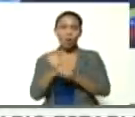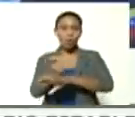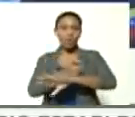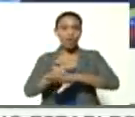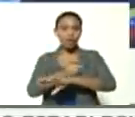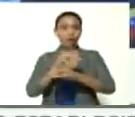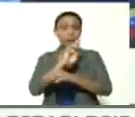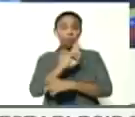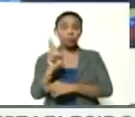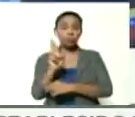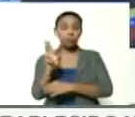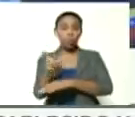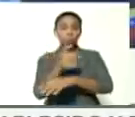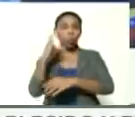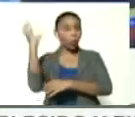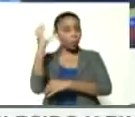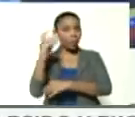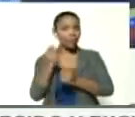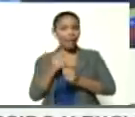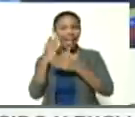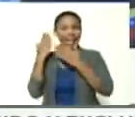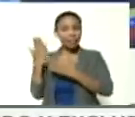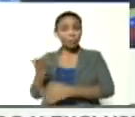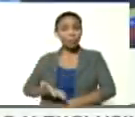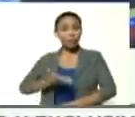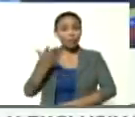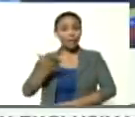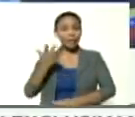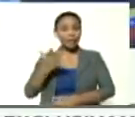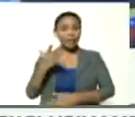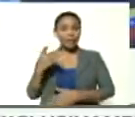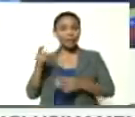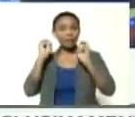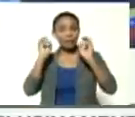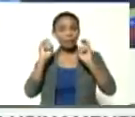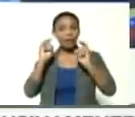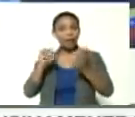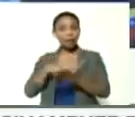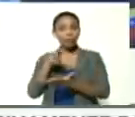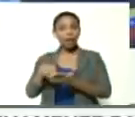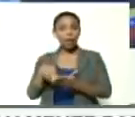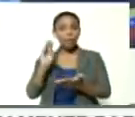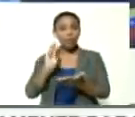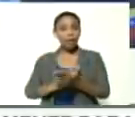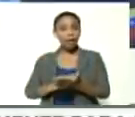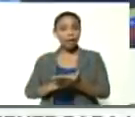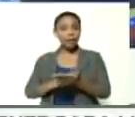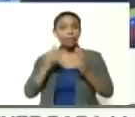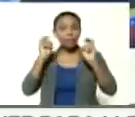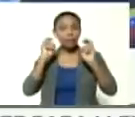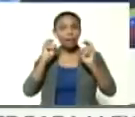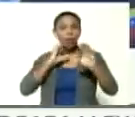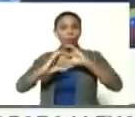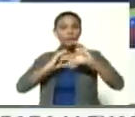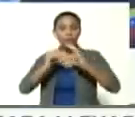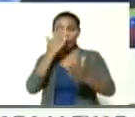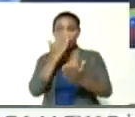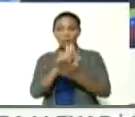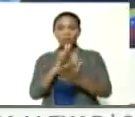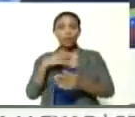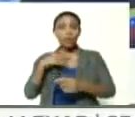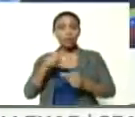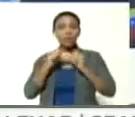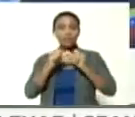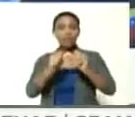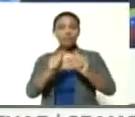República de Colombia a fin de tratar estos importantes asuntos binacionales, así como para establecer un canal de comunicación directo y permanente entre las